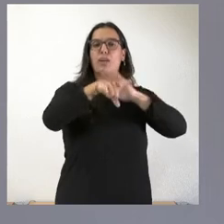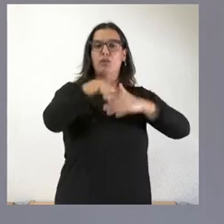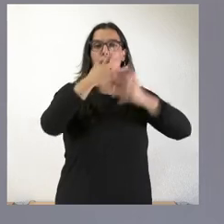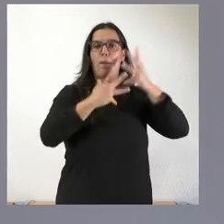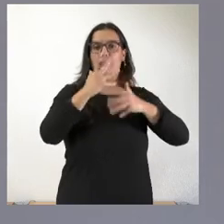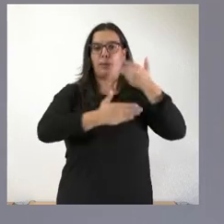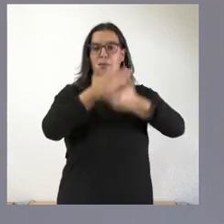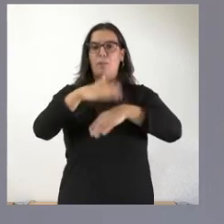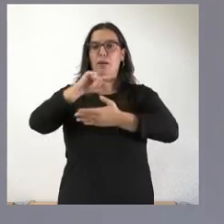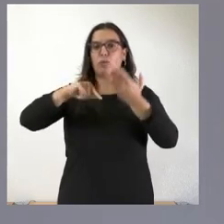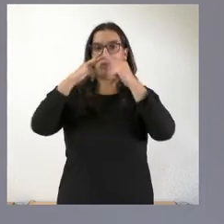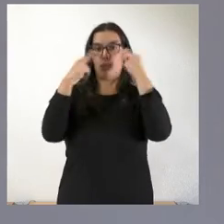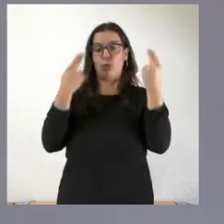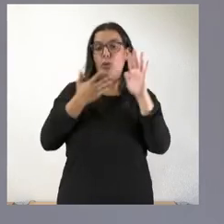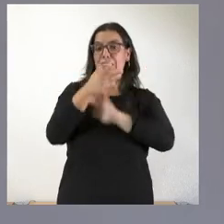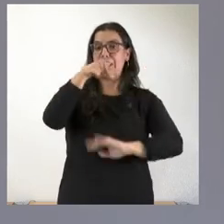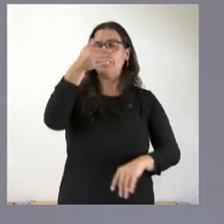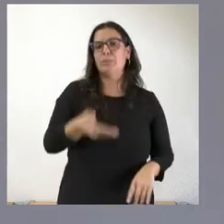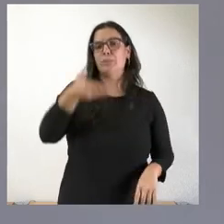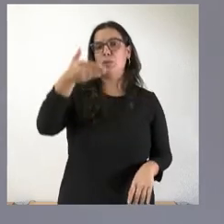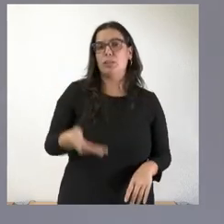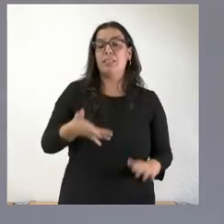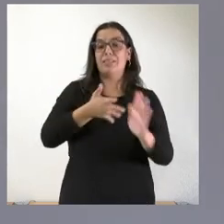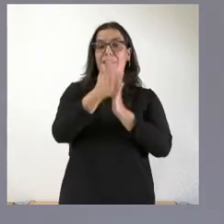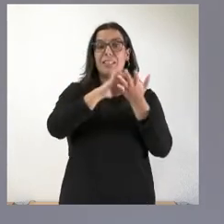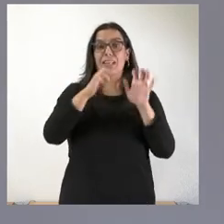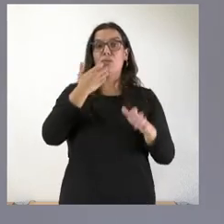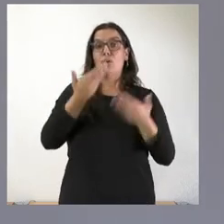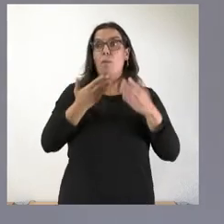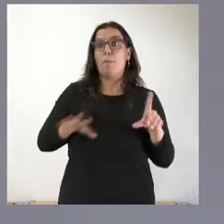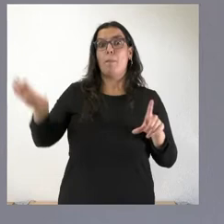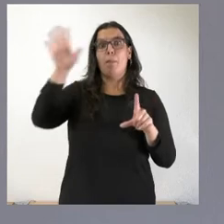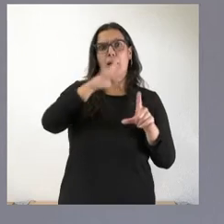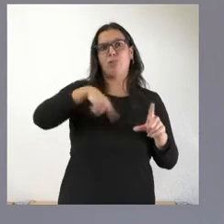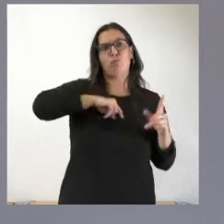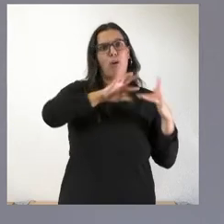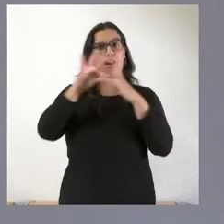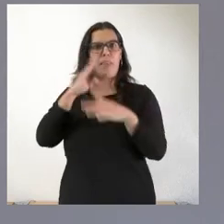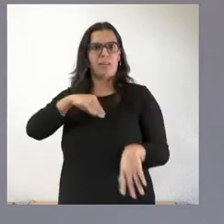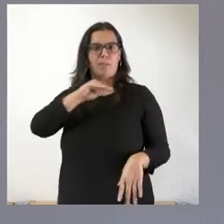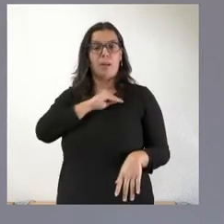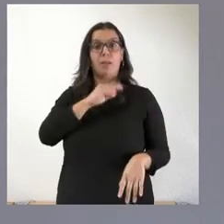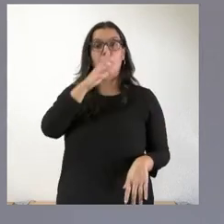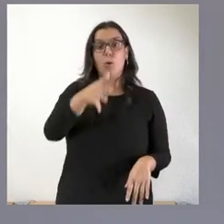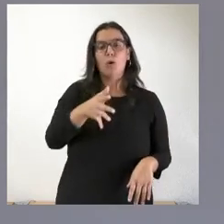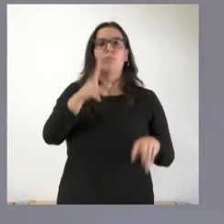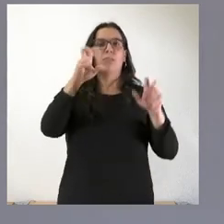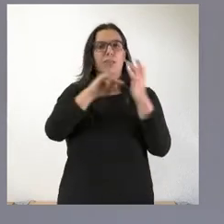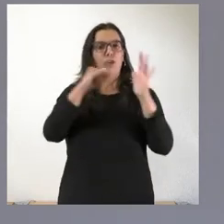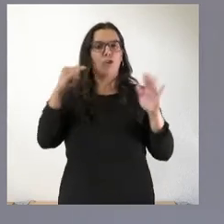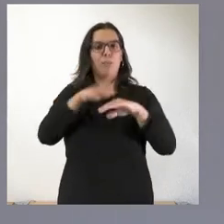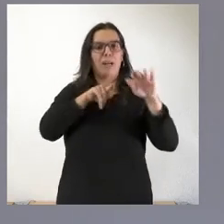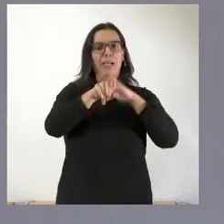los contratos públicos. Este es un aspecto muy importante que sitúa a Castilla y León en la vanguardia de España desde el punto de vista tecnológico en la